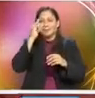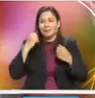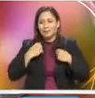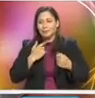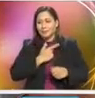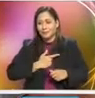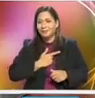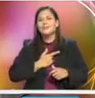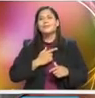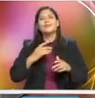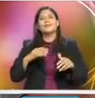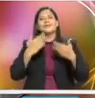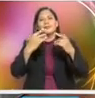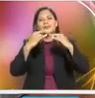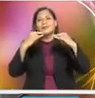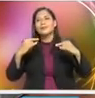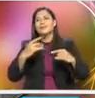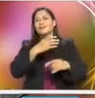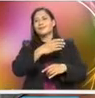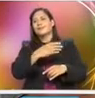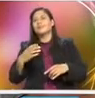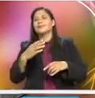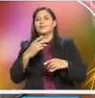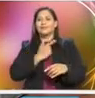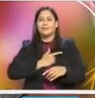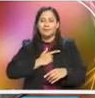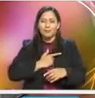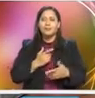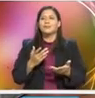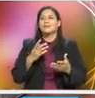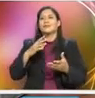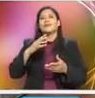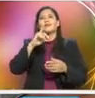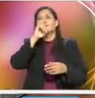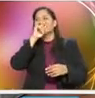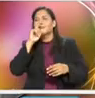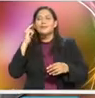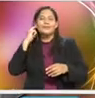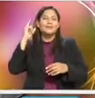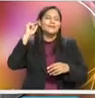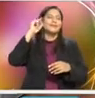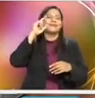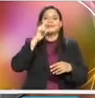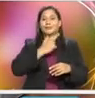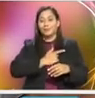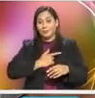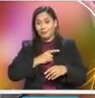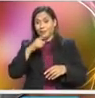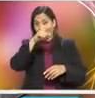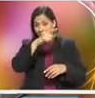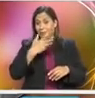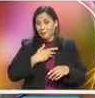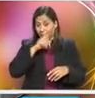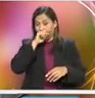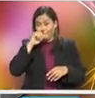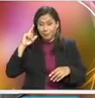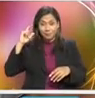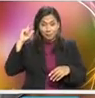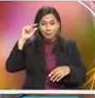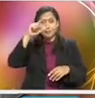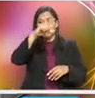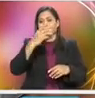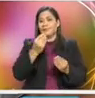estar al aire libre, convivir con ahora sí que los pájaros, porque además vamos a platicar de los pájaros, qué tan importantes son en la